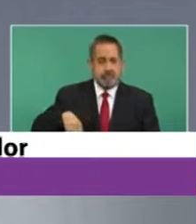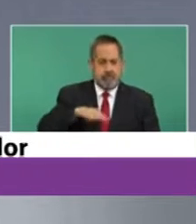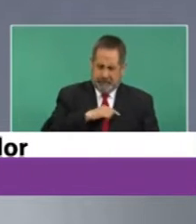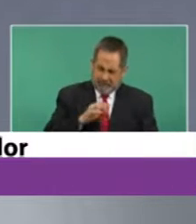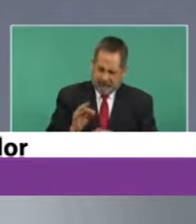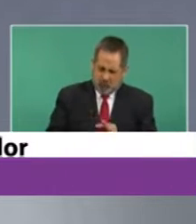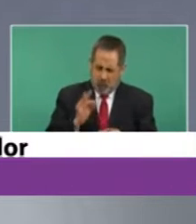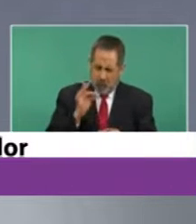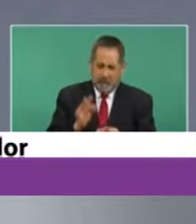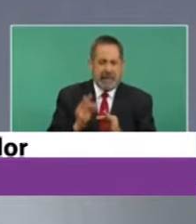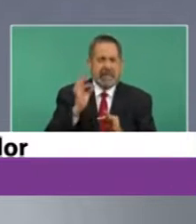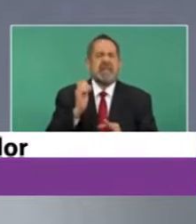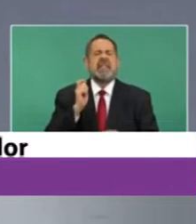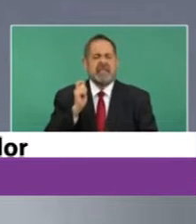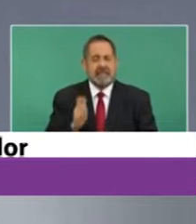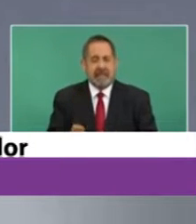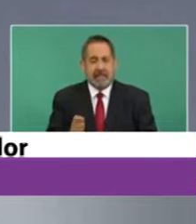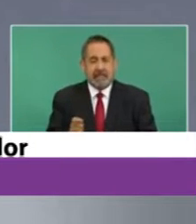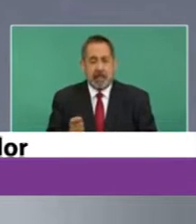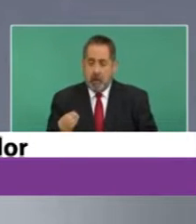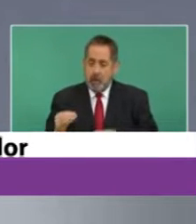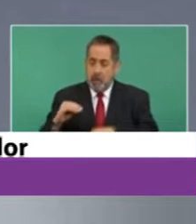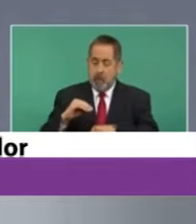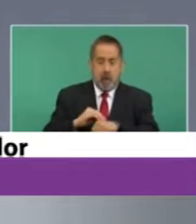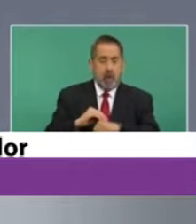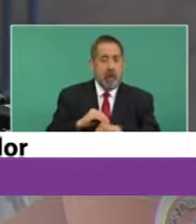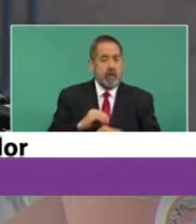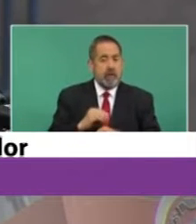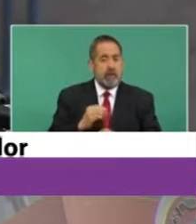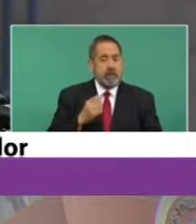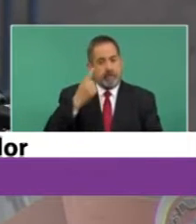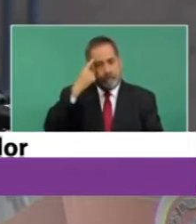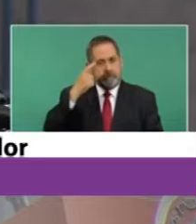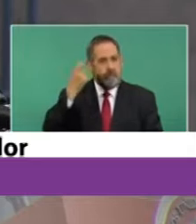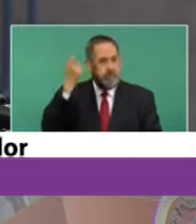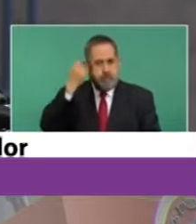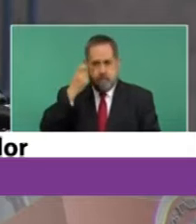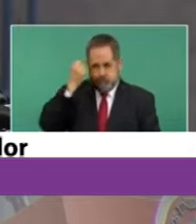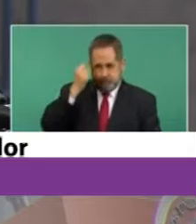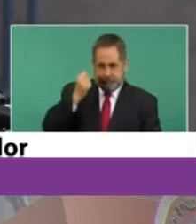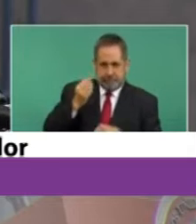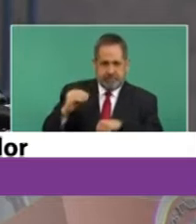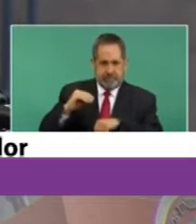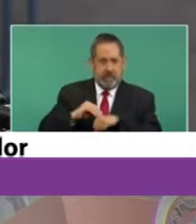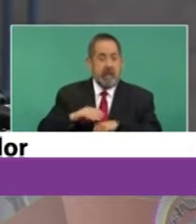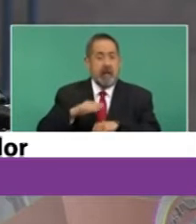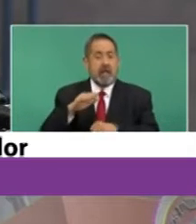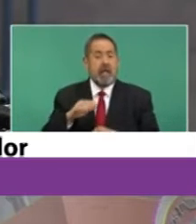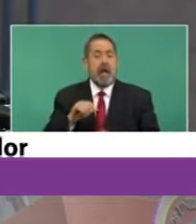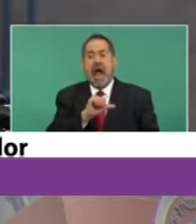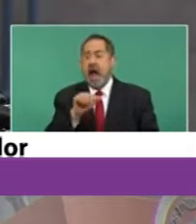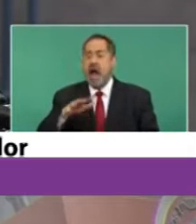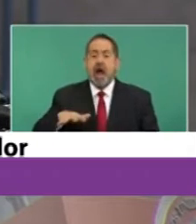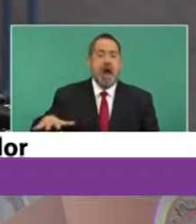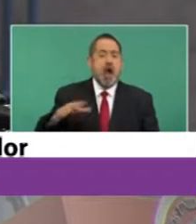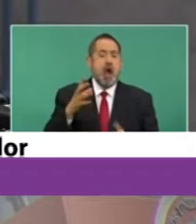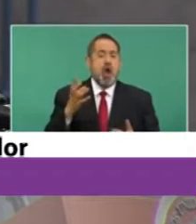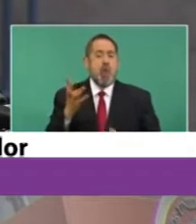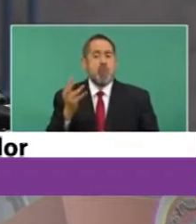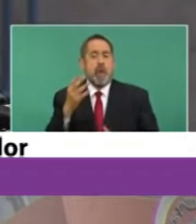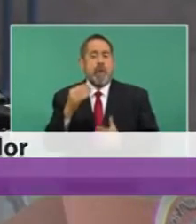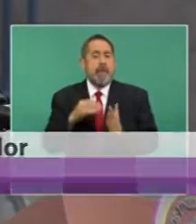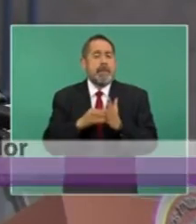cumpliendo con aumentar la pensión a 9 millones de adultos mayores